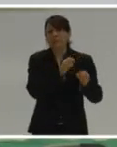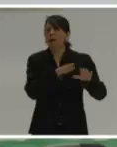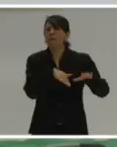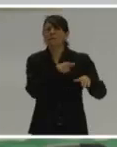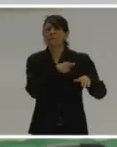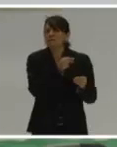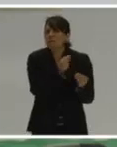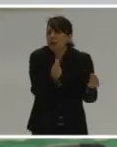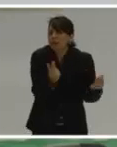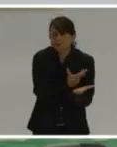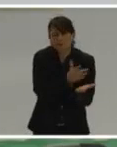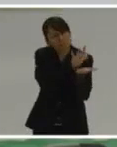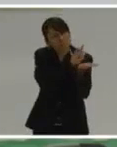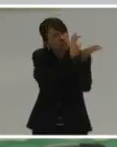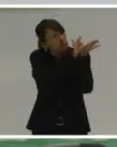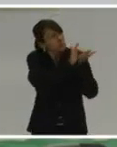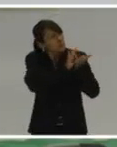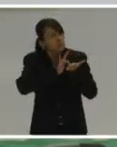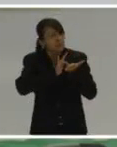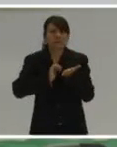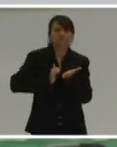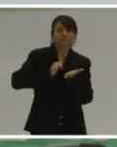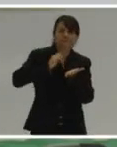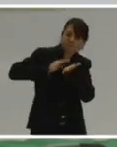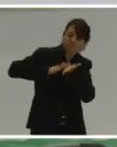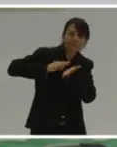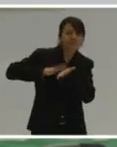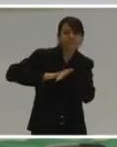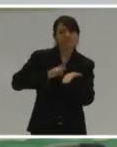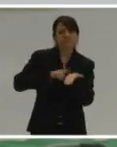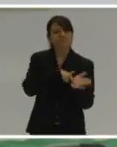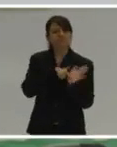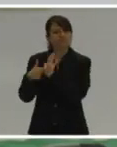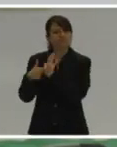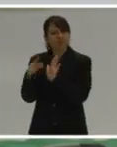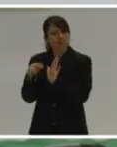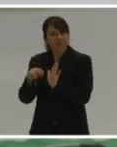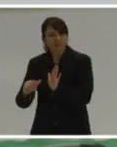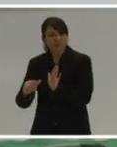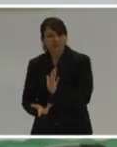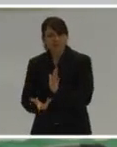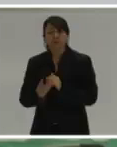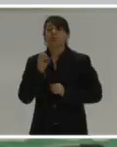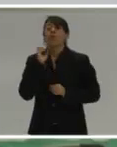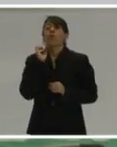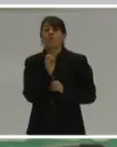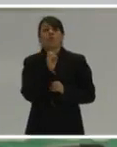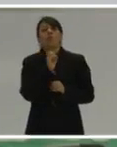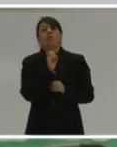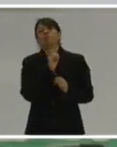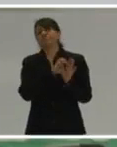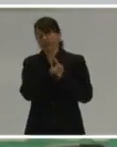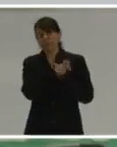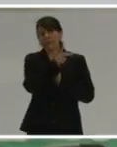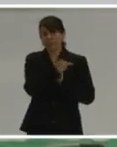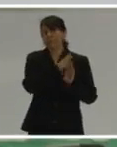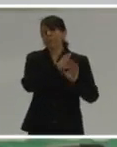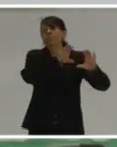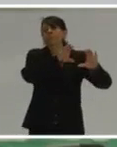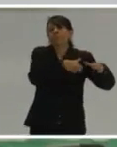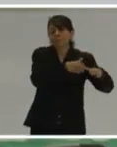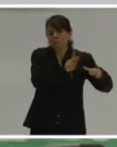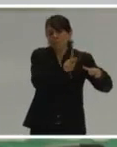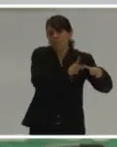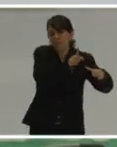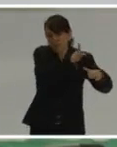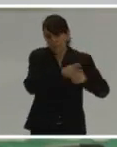También que esta cuestión de las consultas es como a los pueblos que van a ser afectados, de 100 personas,